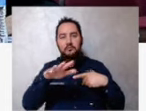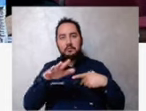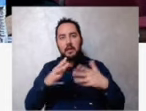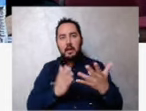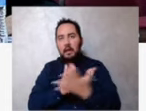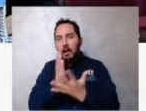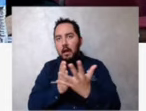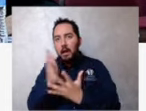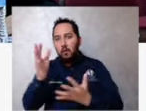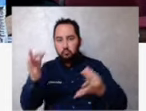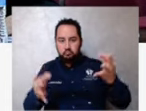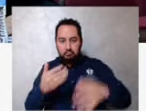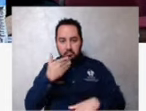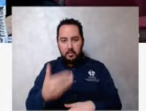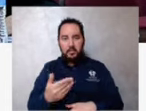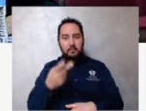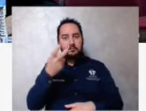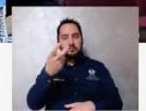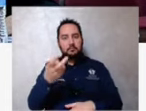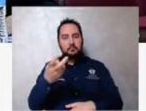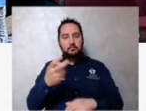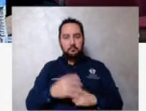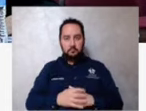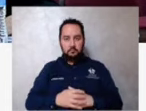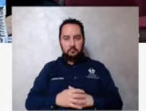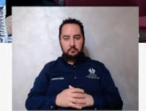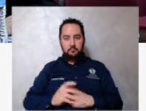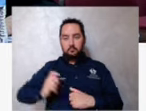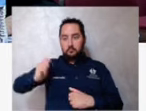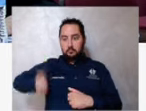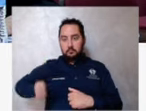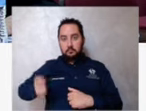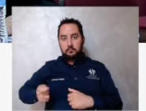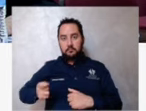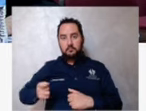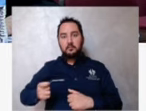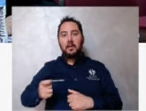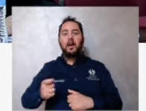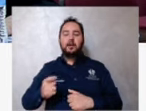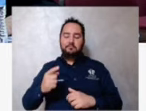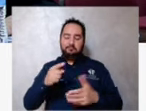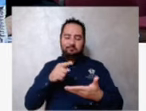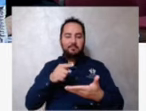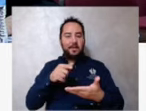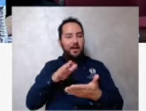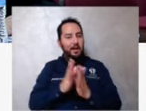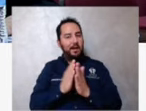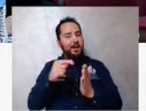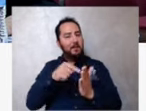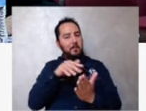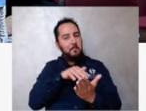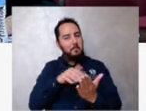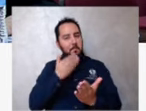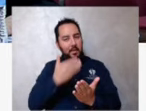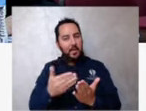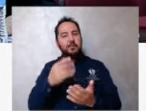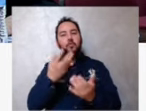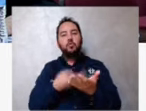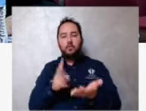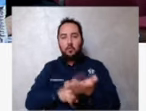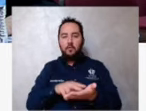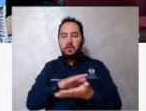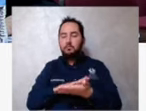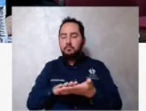justicia, es que el proyecto ordena la emisión de la sentencia en formato de lectura fácil, así como en sistema de escritura braille y su